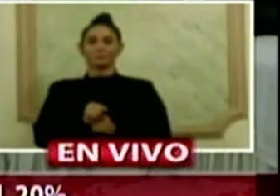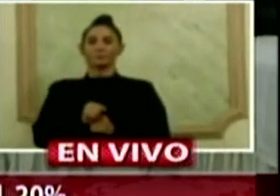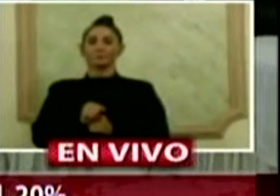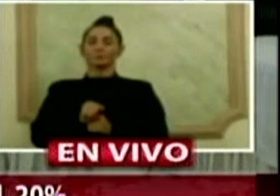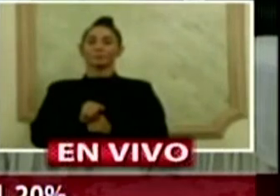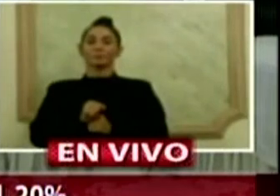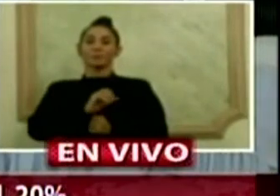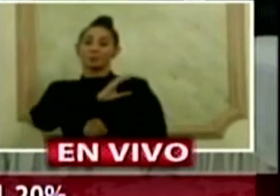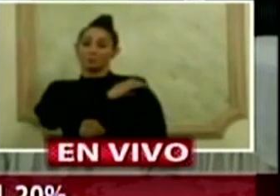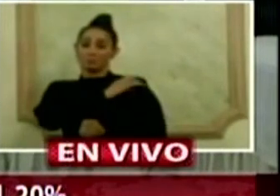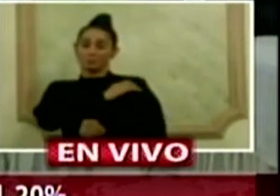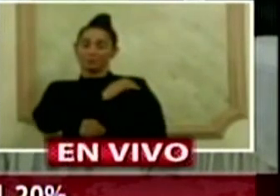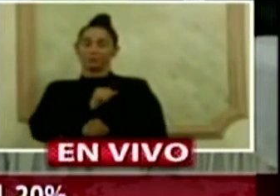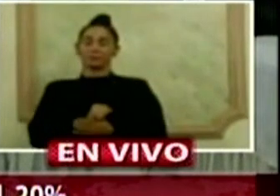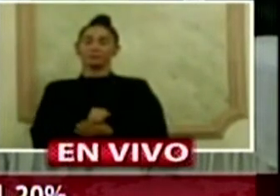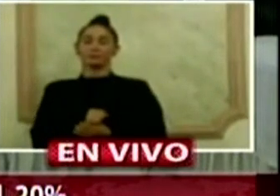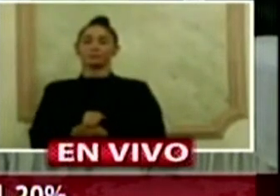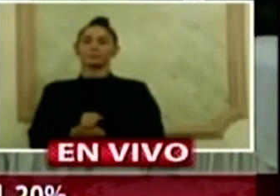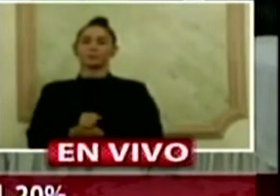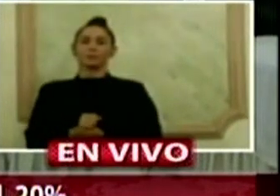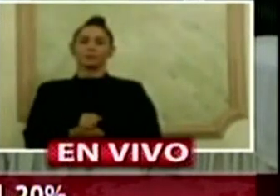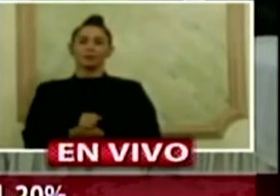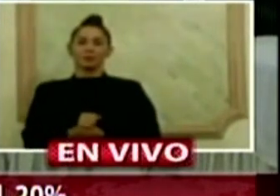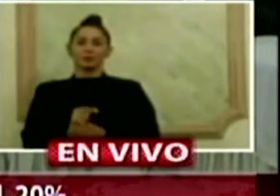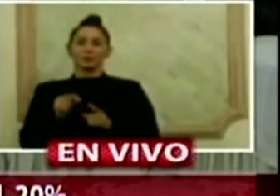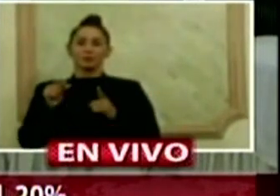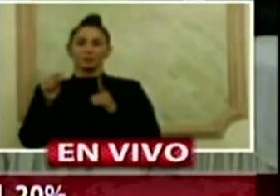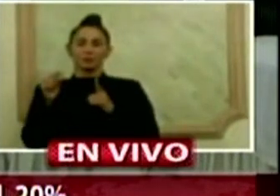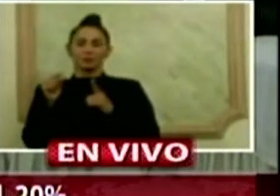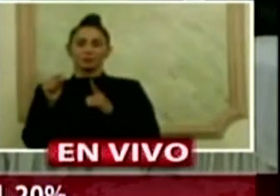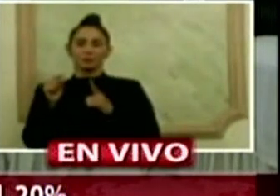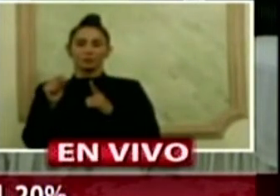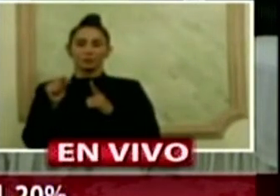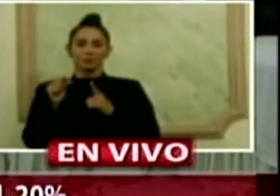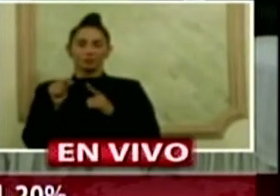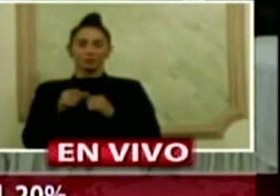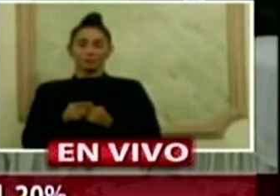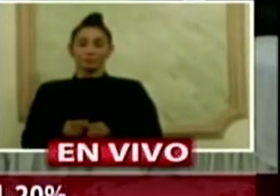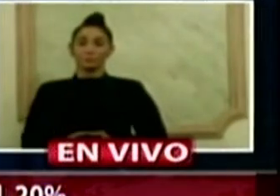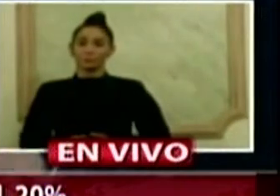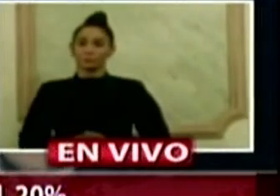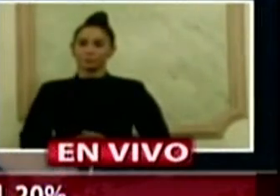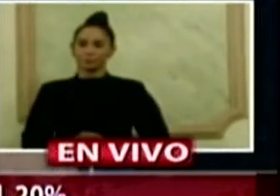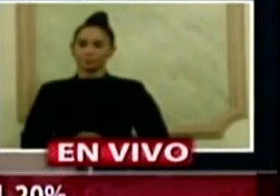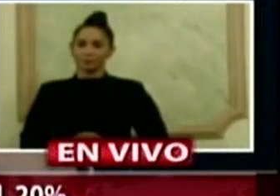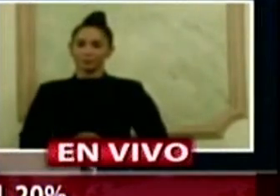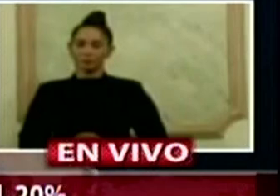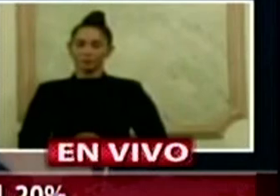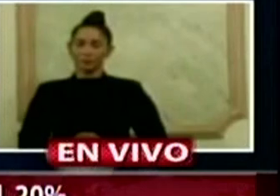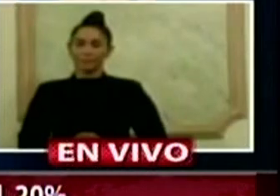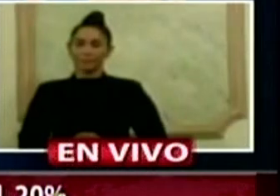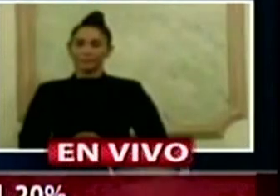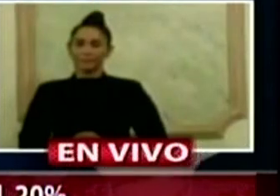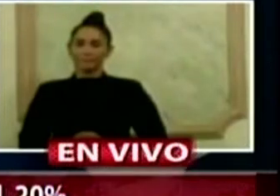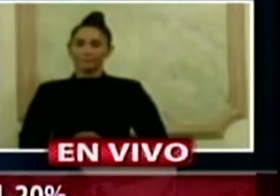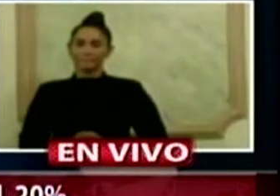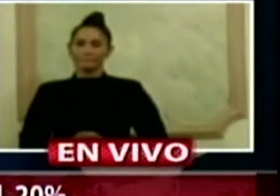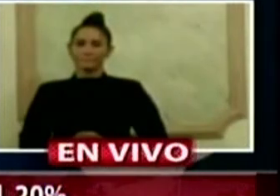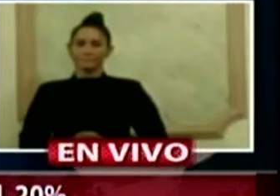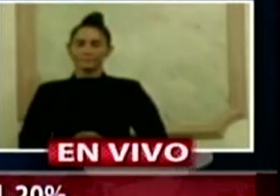Mis palabras para concluir hoy es decirle que esta es una